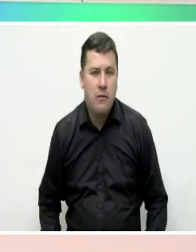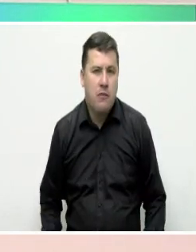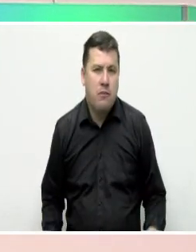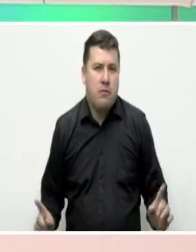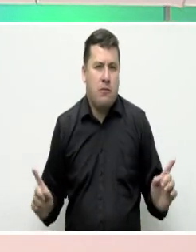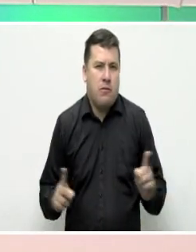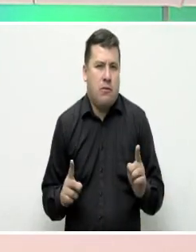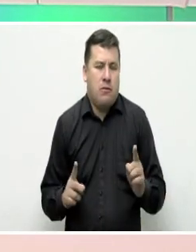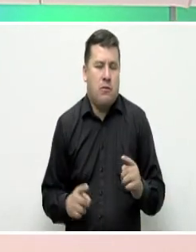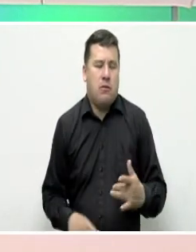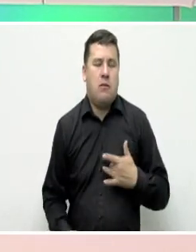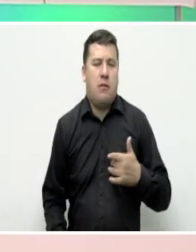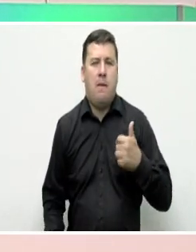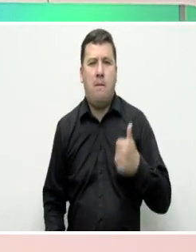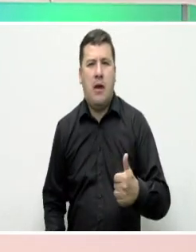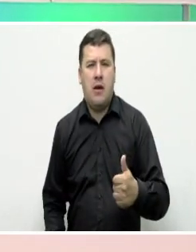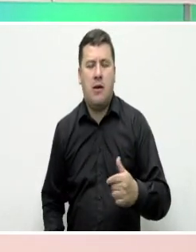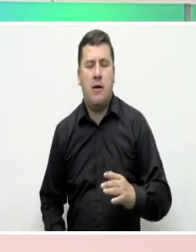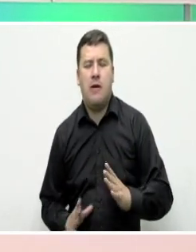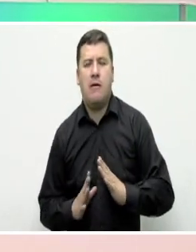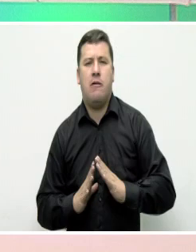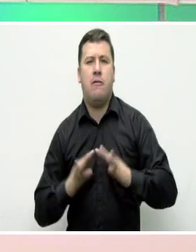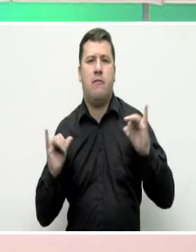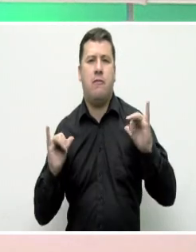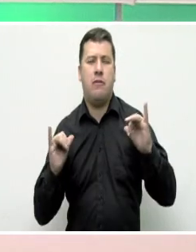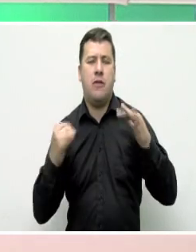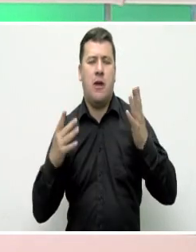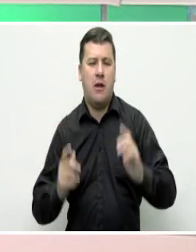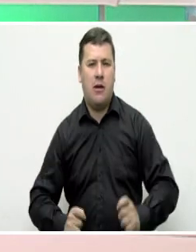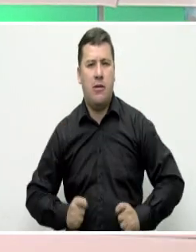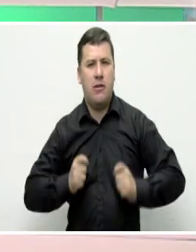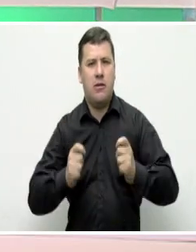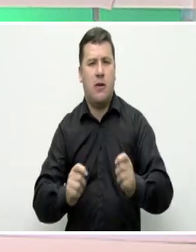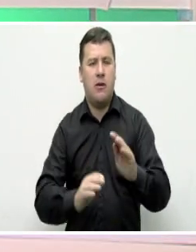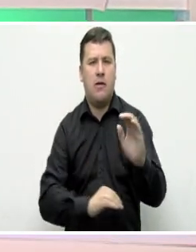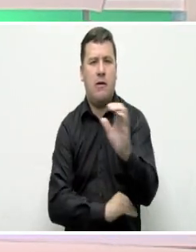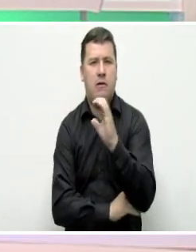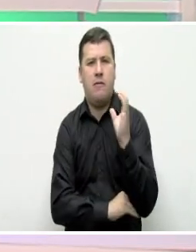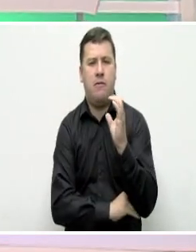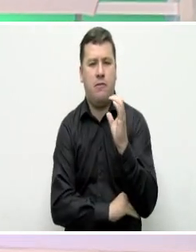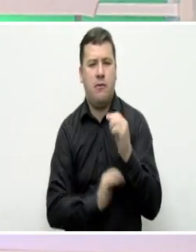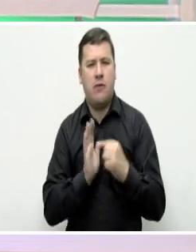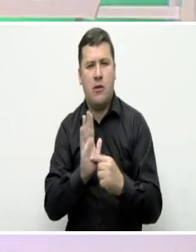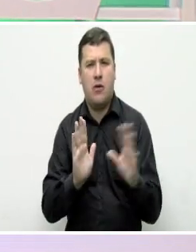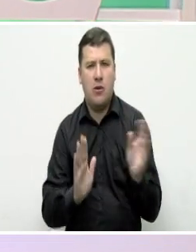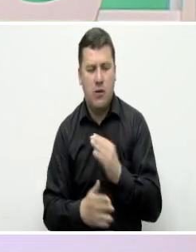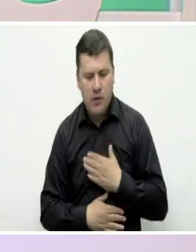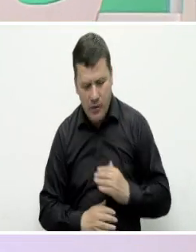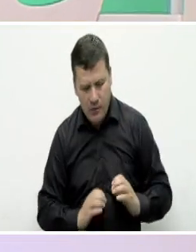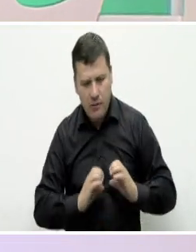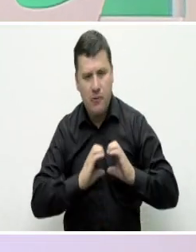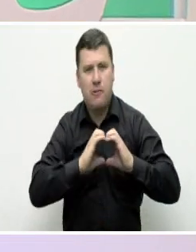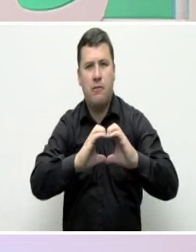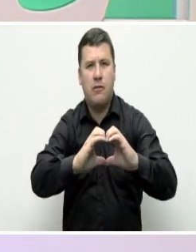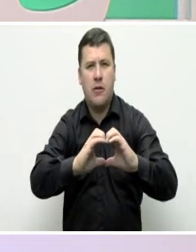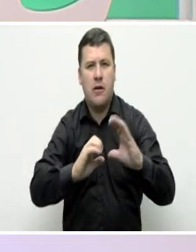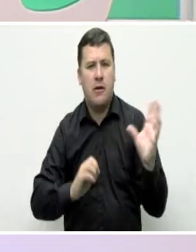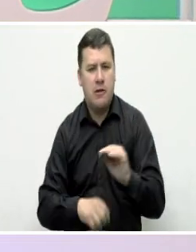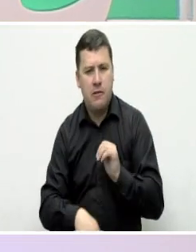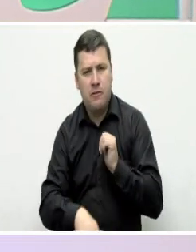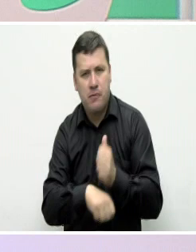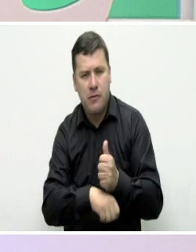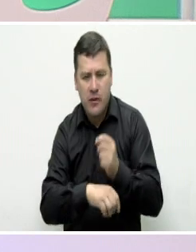la puedo decir, satisfacción. Estamos felices de haberles dado a los colombianos todo nuestro corazón, todas las